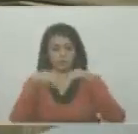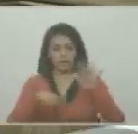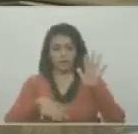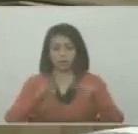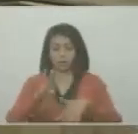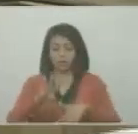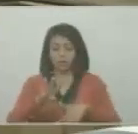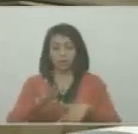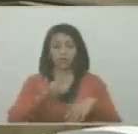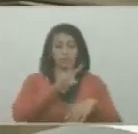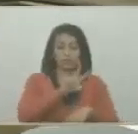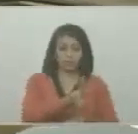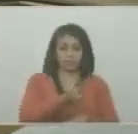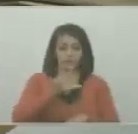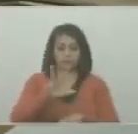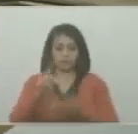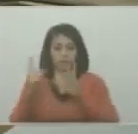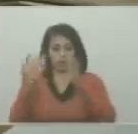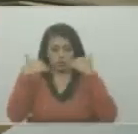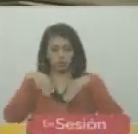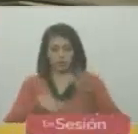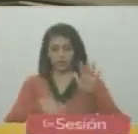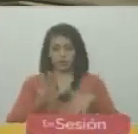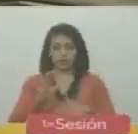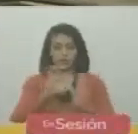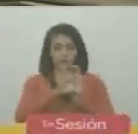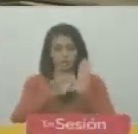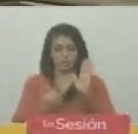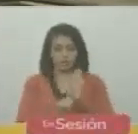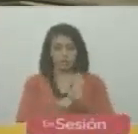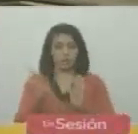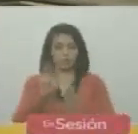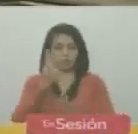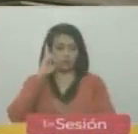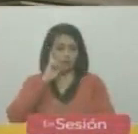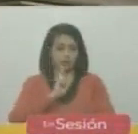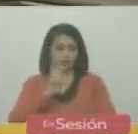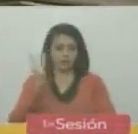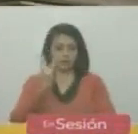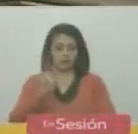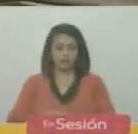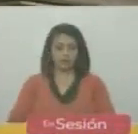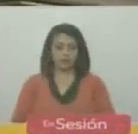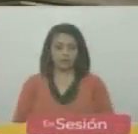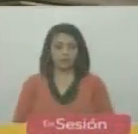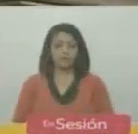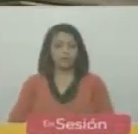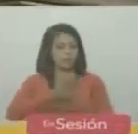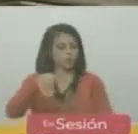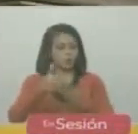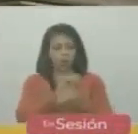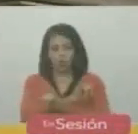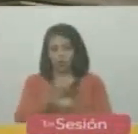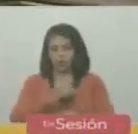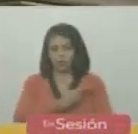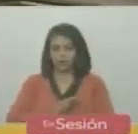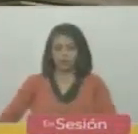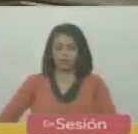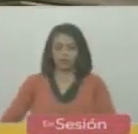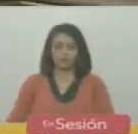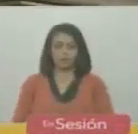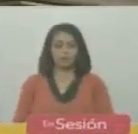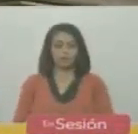14, 236, numeral 15 de la Constitución de la República Bolivariana de Venezuela. Es todo este punto, señor